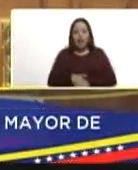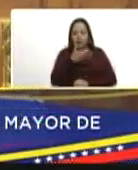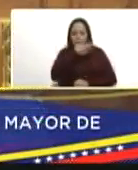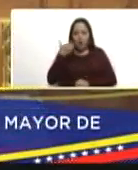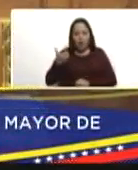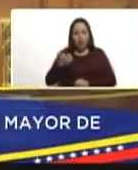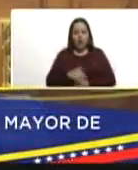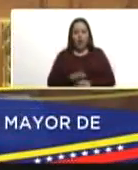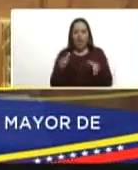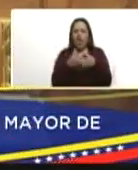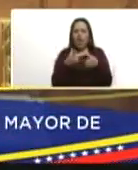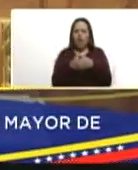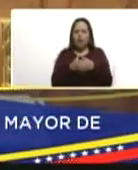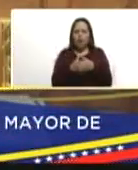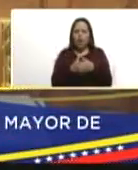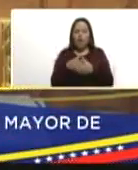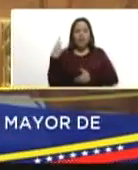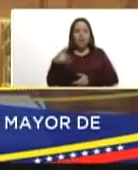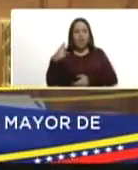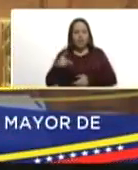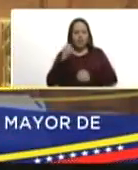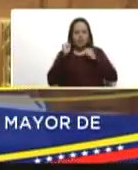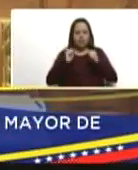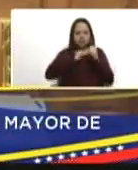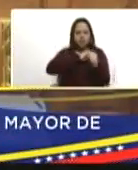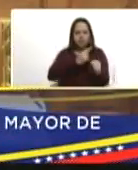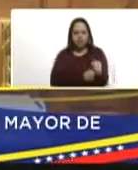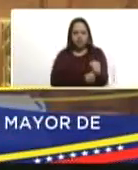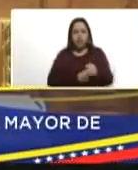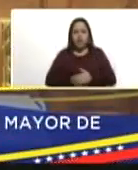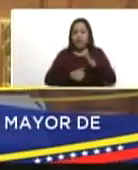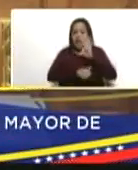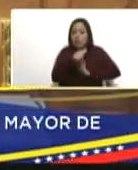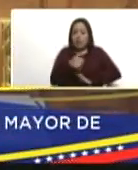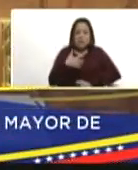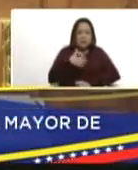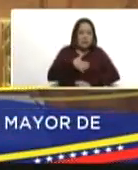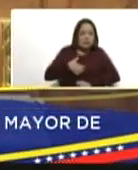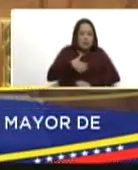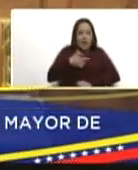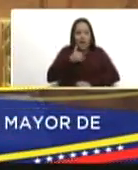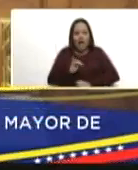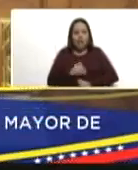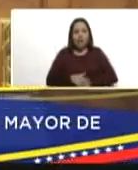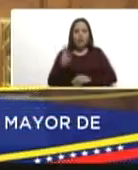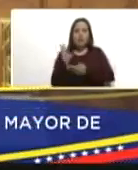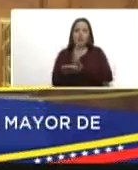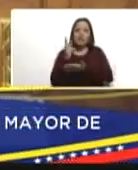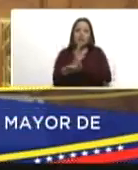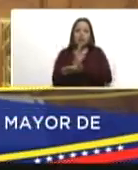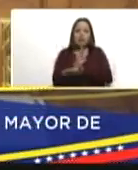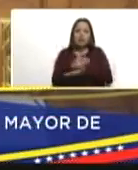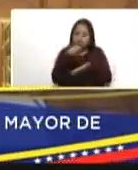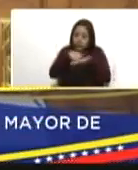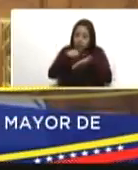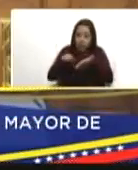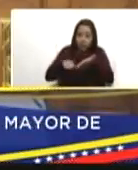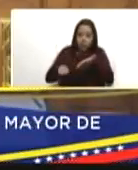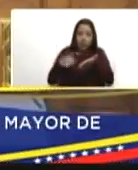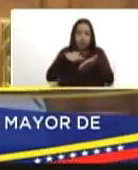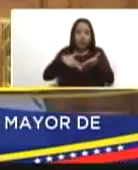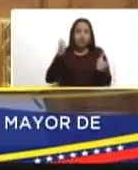derecha y donde más les arde es en Washington Washington toma nota lo logramos con trabajo y